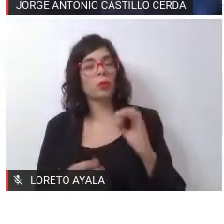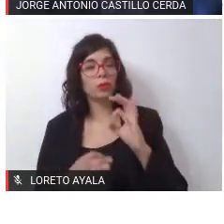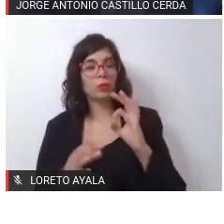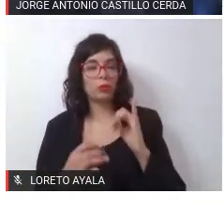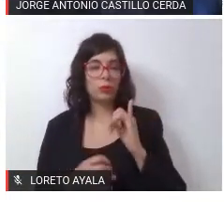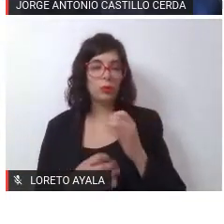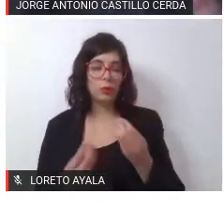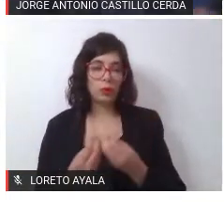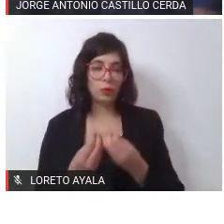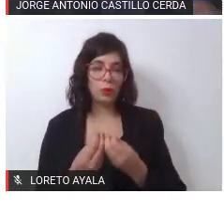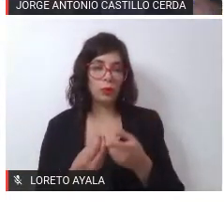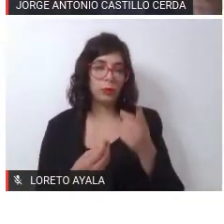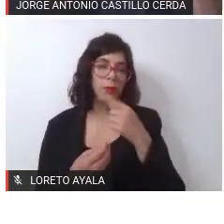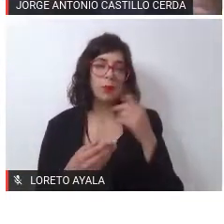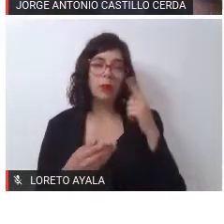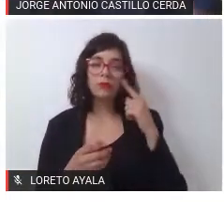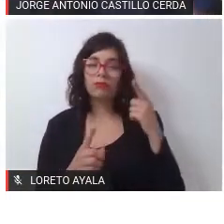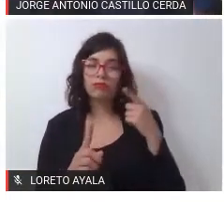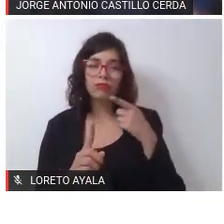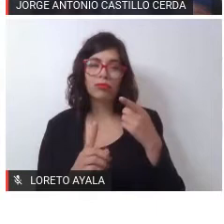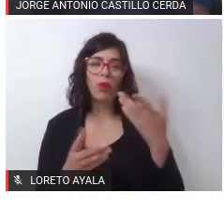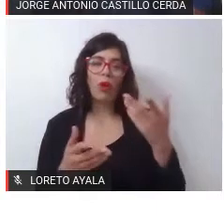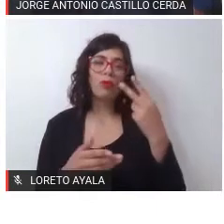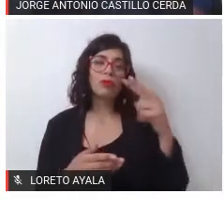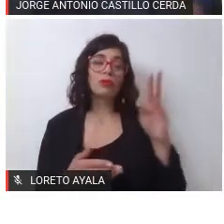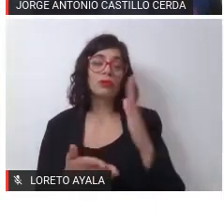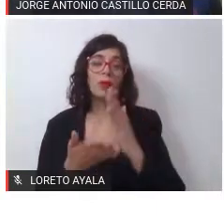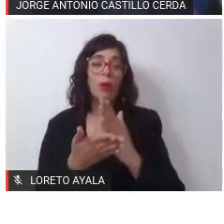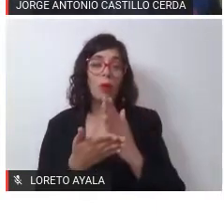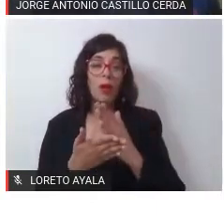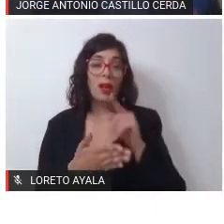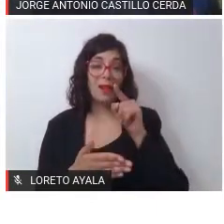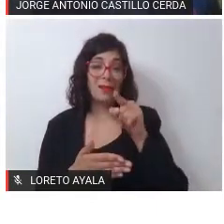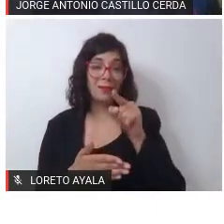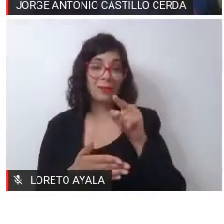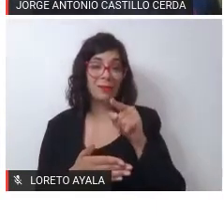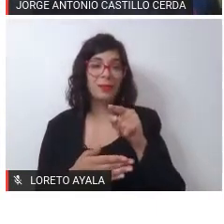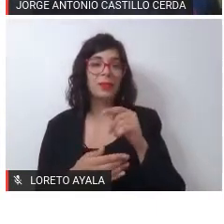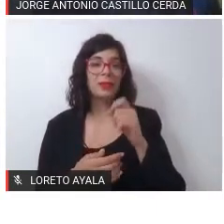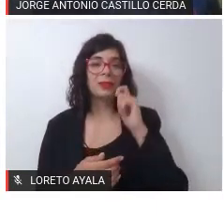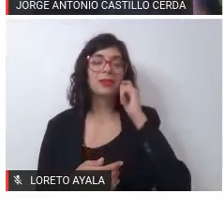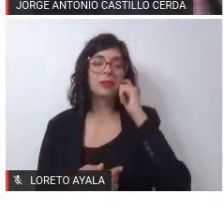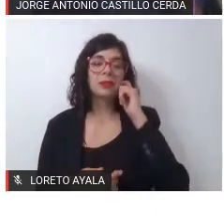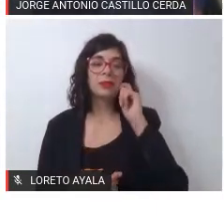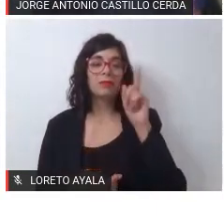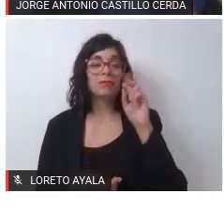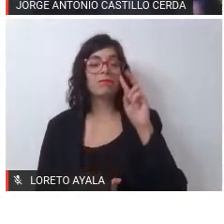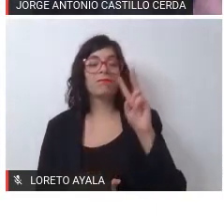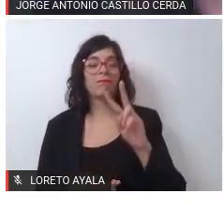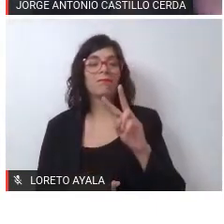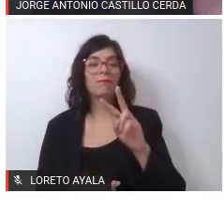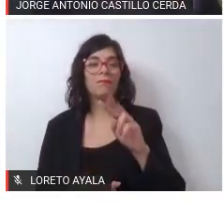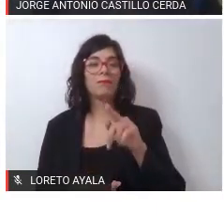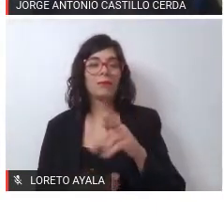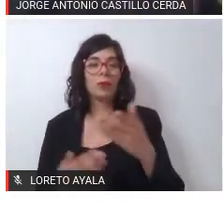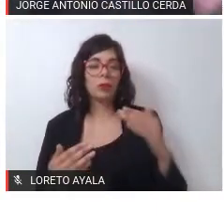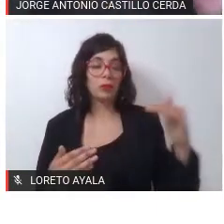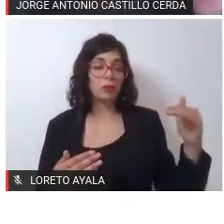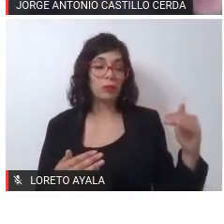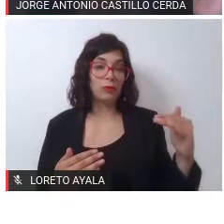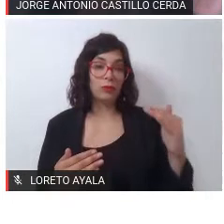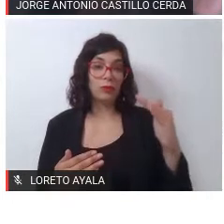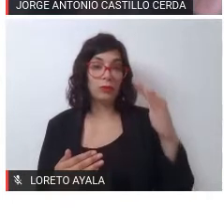ver, esta escuela nos ratifica también la curva: actividad física,